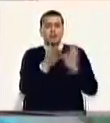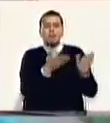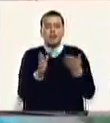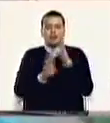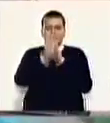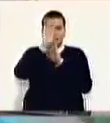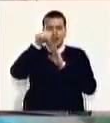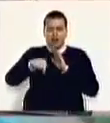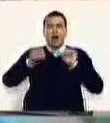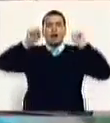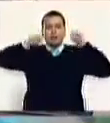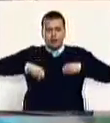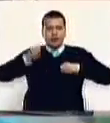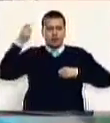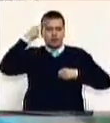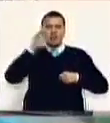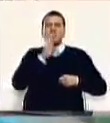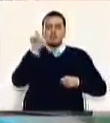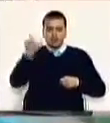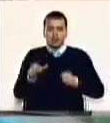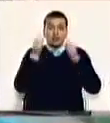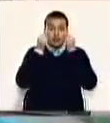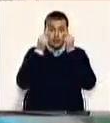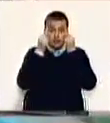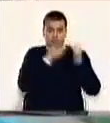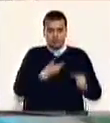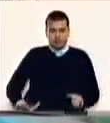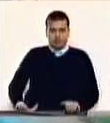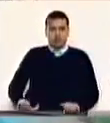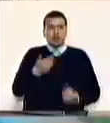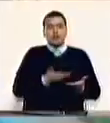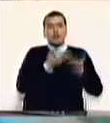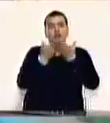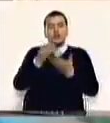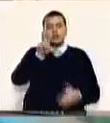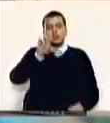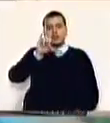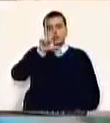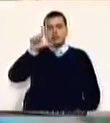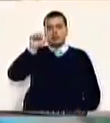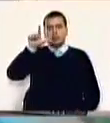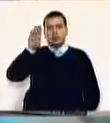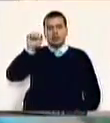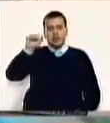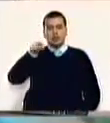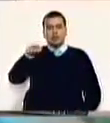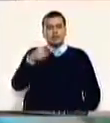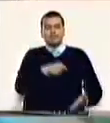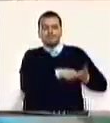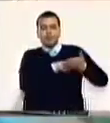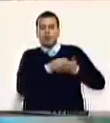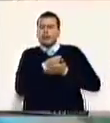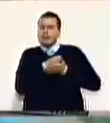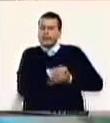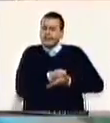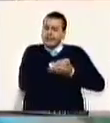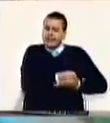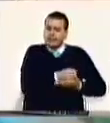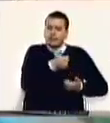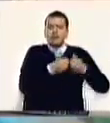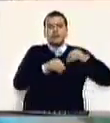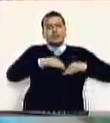desarrollo aprobado por este gobierno, el doctor Juan Manuel Santos, como bien lo trae el doctor Villalba, hay un fenómeno de presión por las tierras que